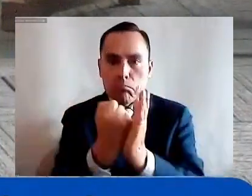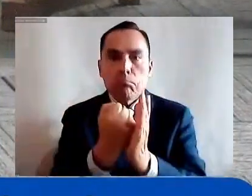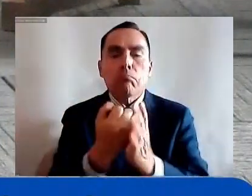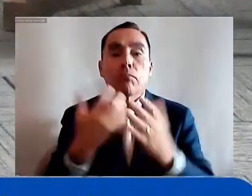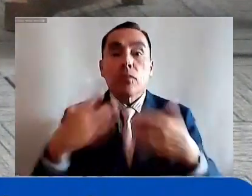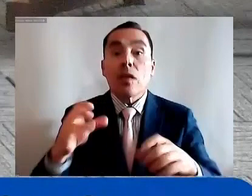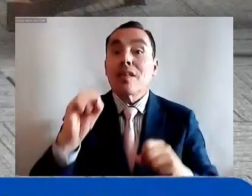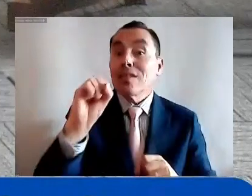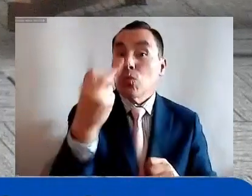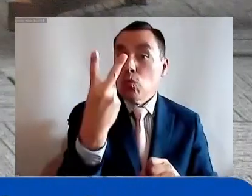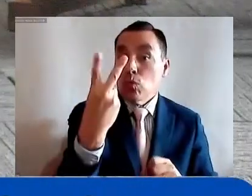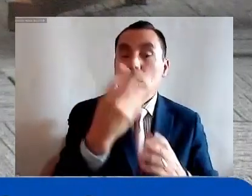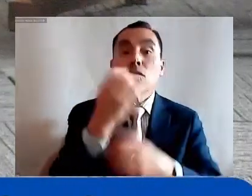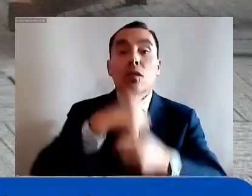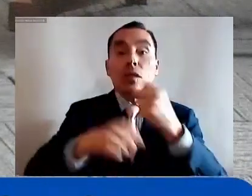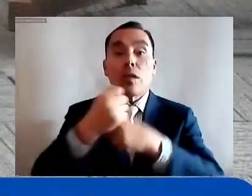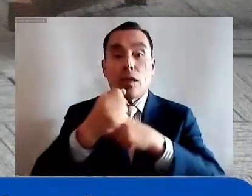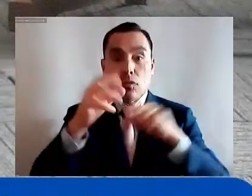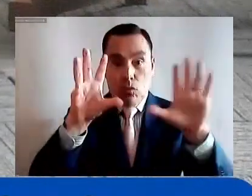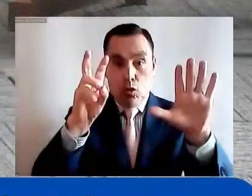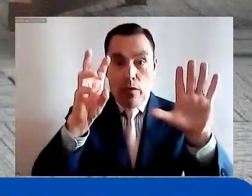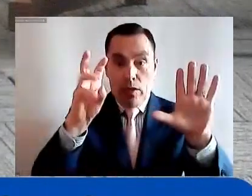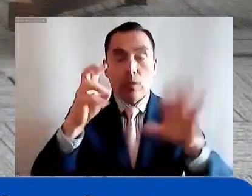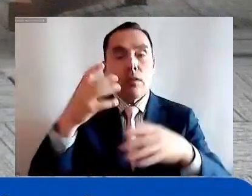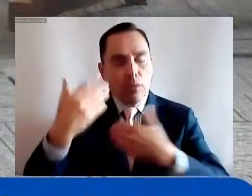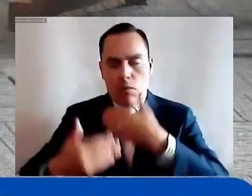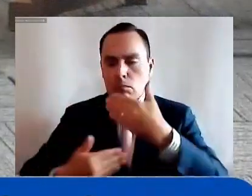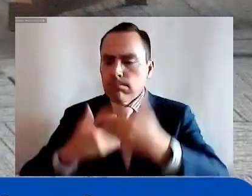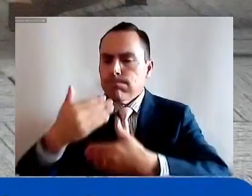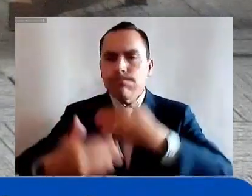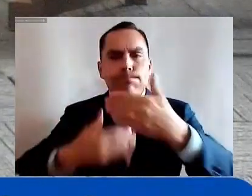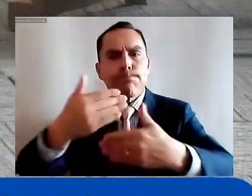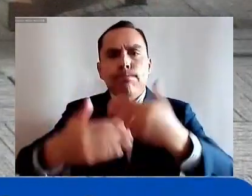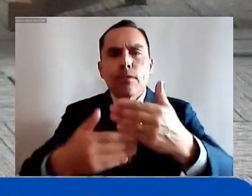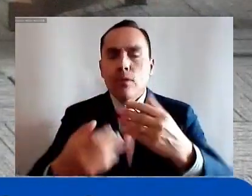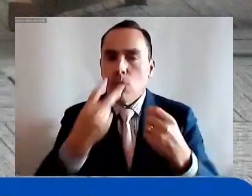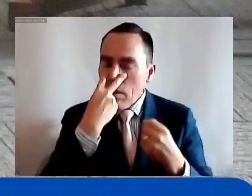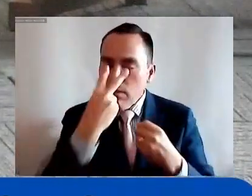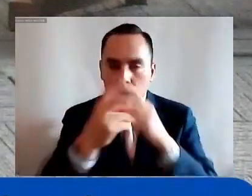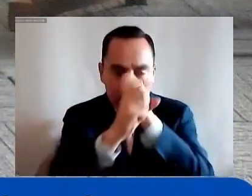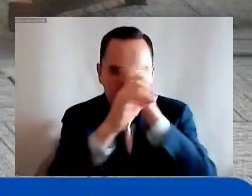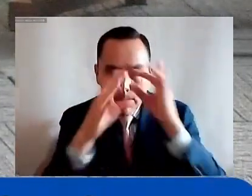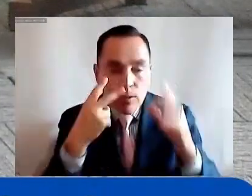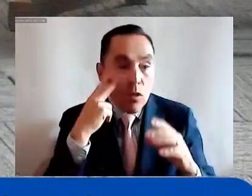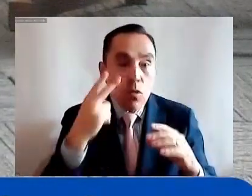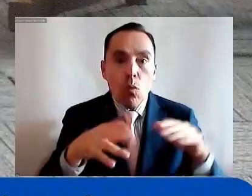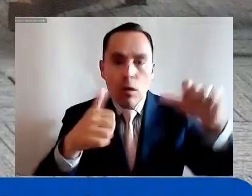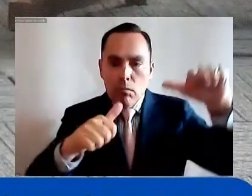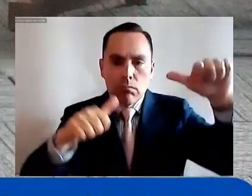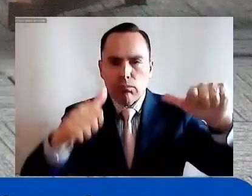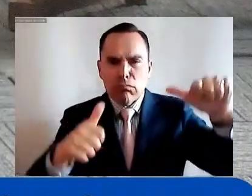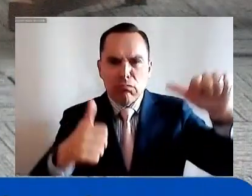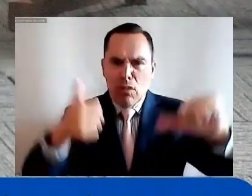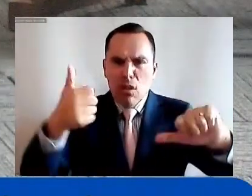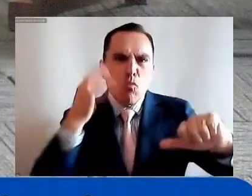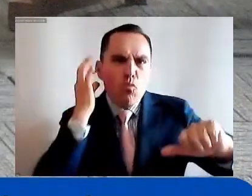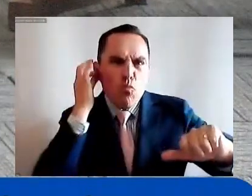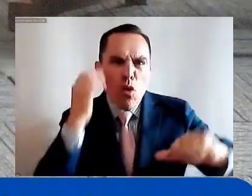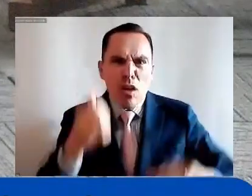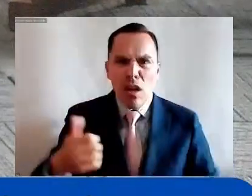desarrollada en los años 90, se avanzó en visibilizar la desigualdad histórica y estructural experimentada por las